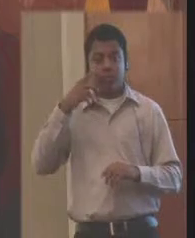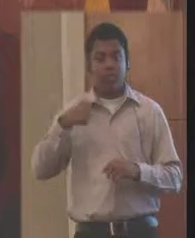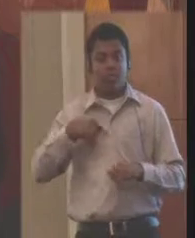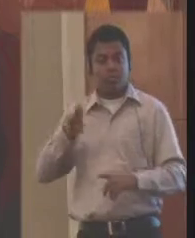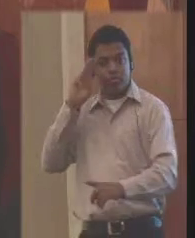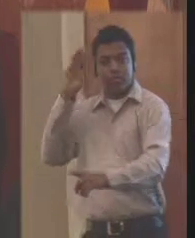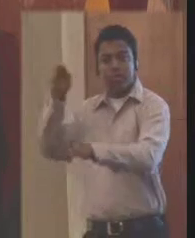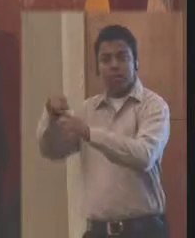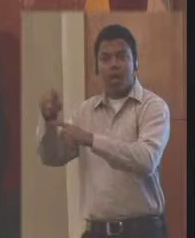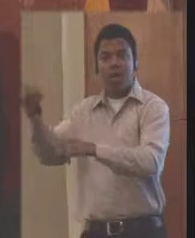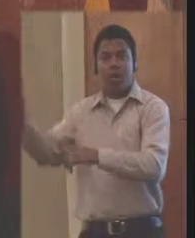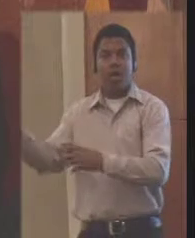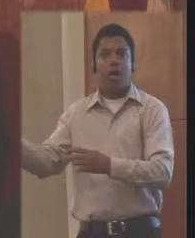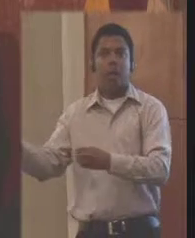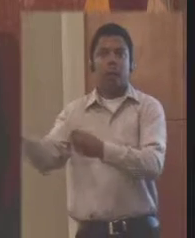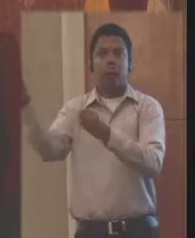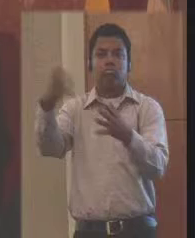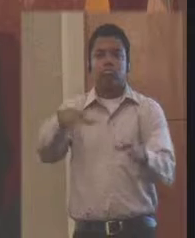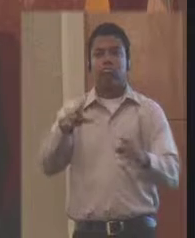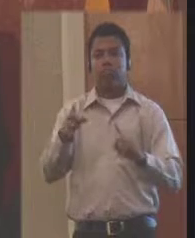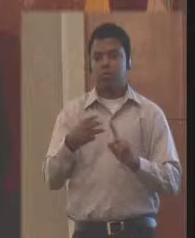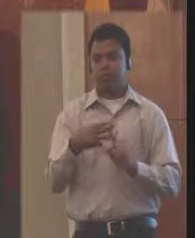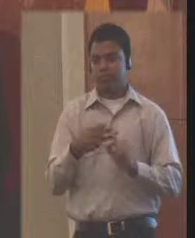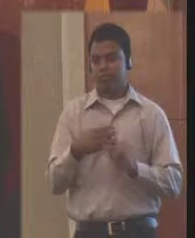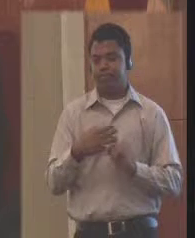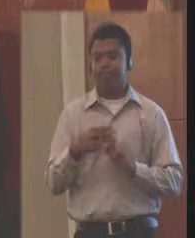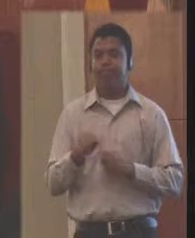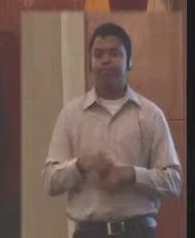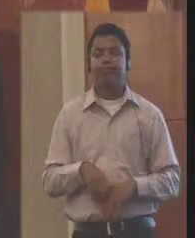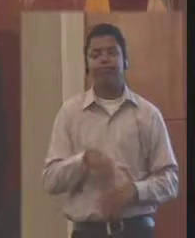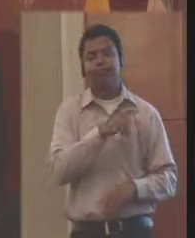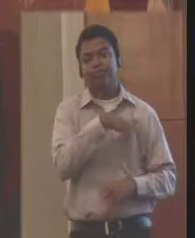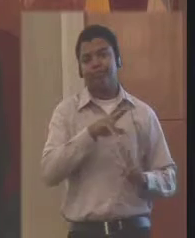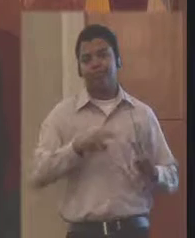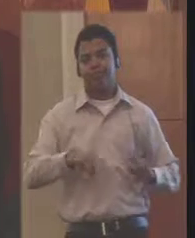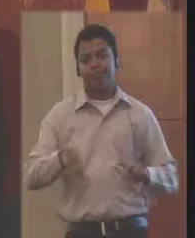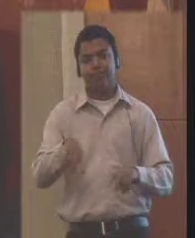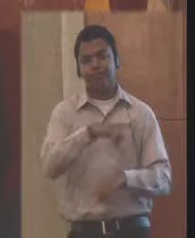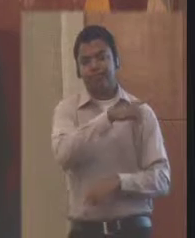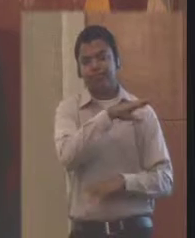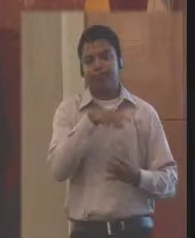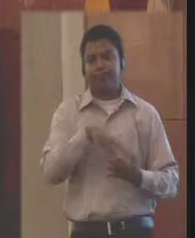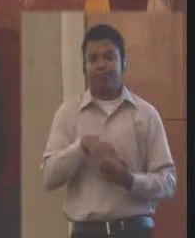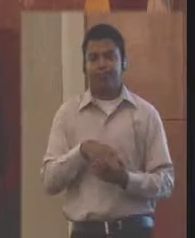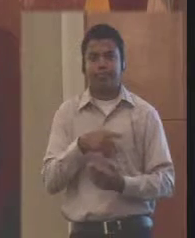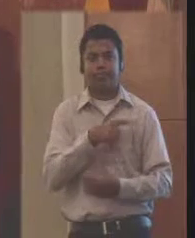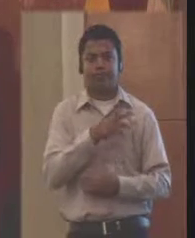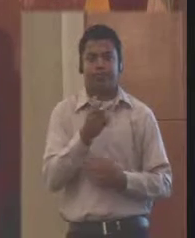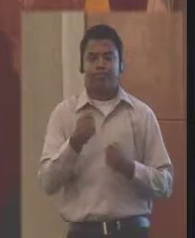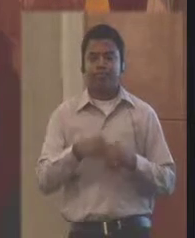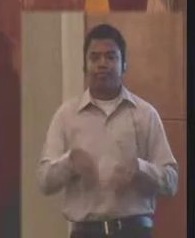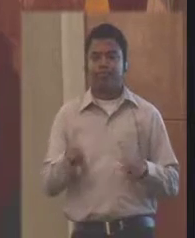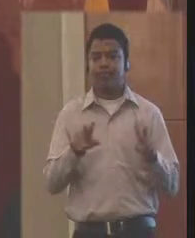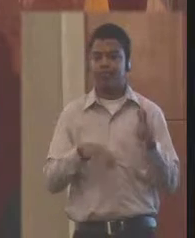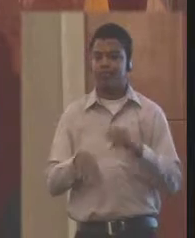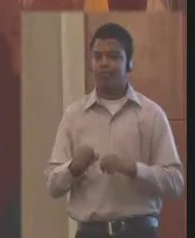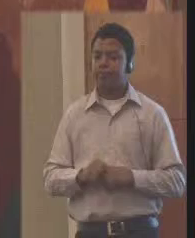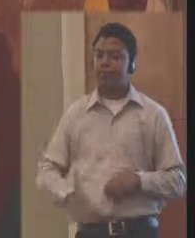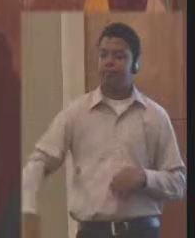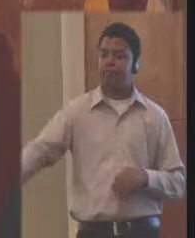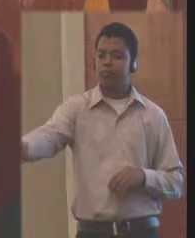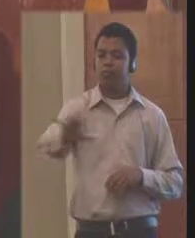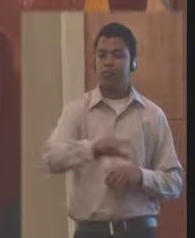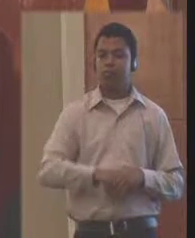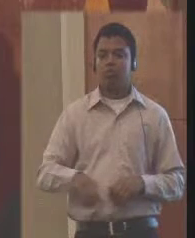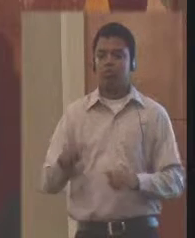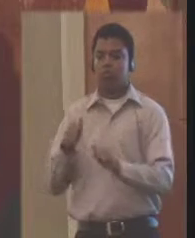from our case study of the Seine. Bueno, del estudio del Riocena, hablamos de un área de 463